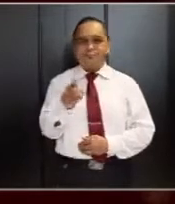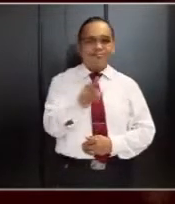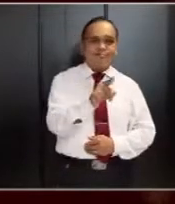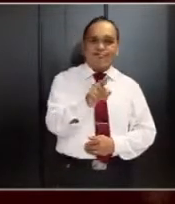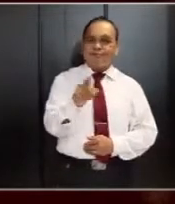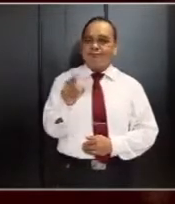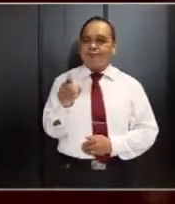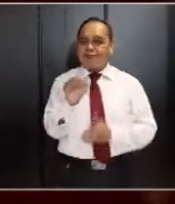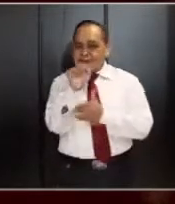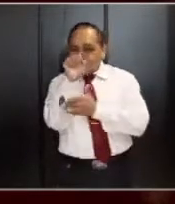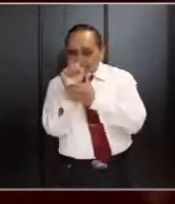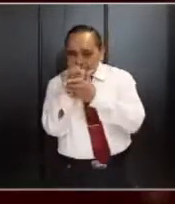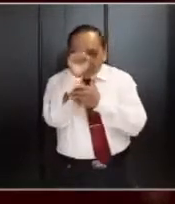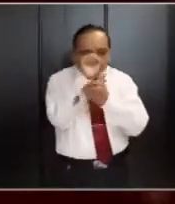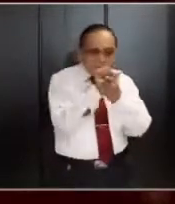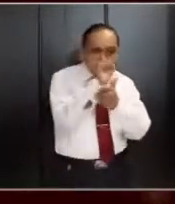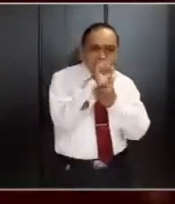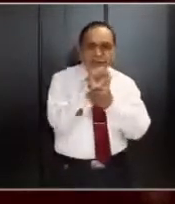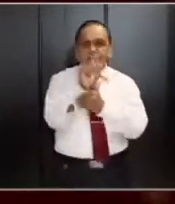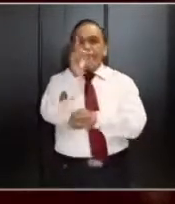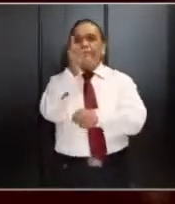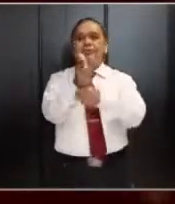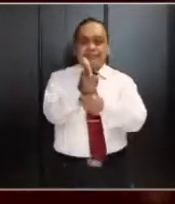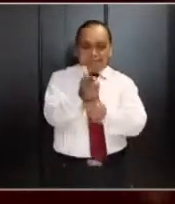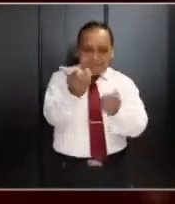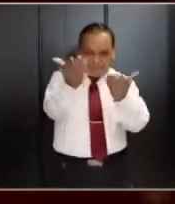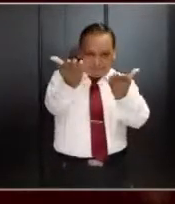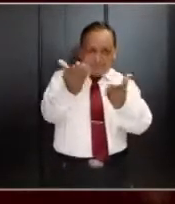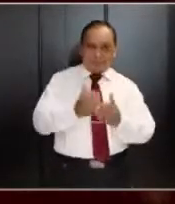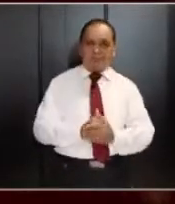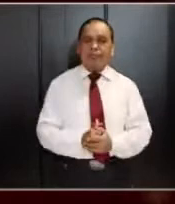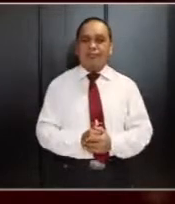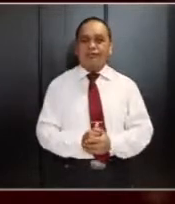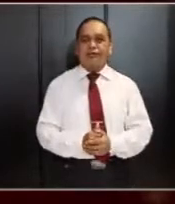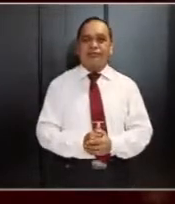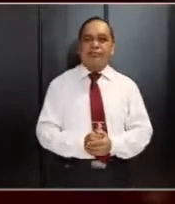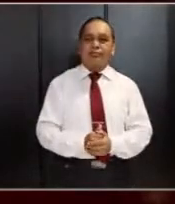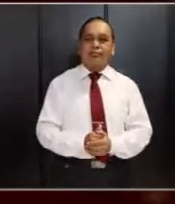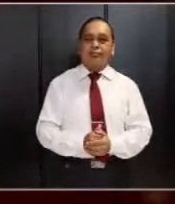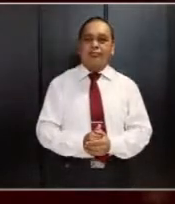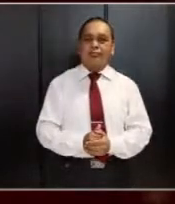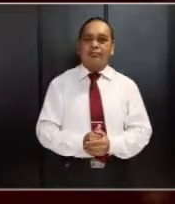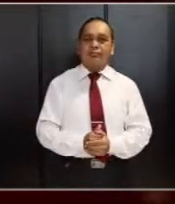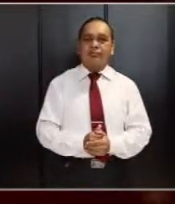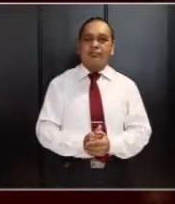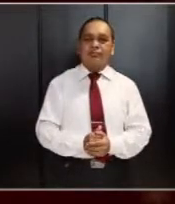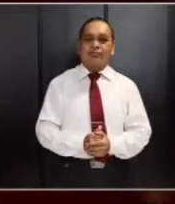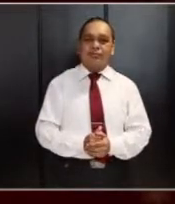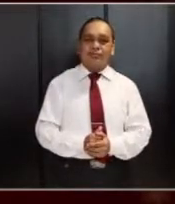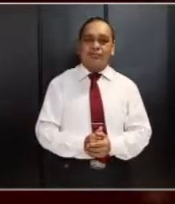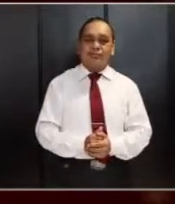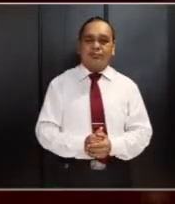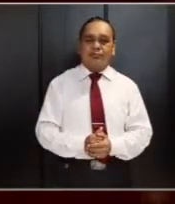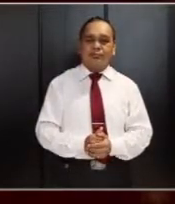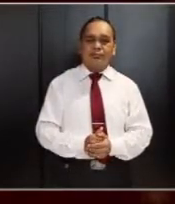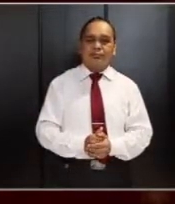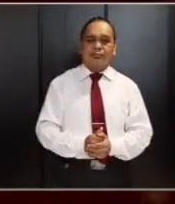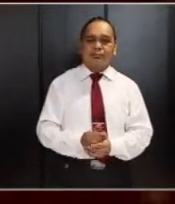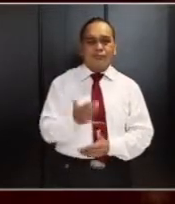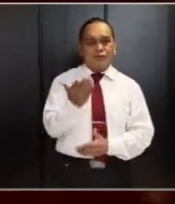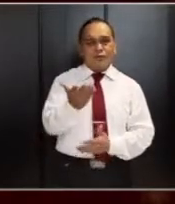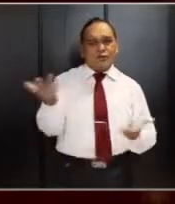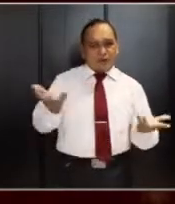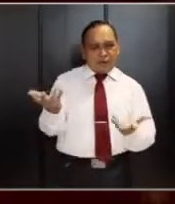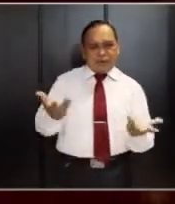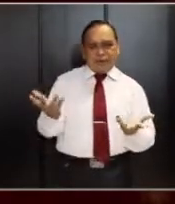están escondiendo. A ver tú, mi vida. Sí, tú. ¿Qué te gustaría hacer que nunca hubieses